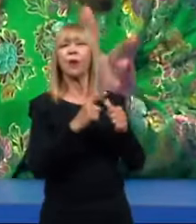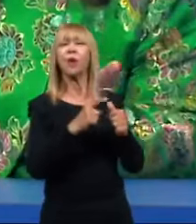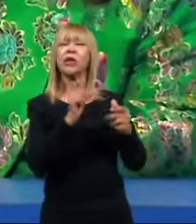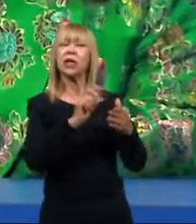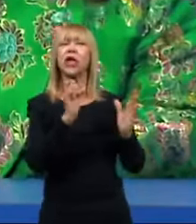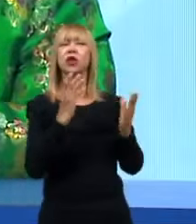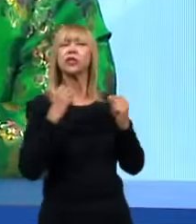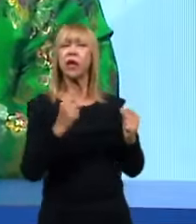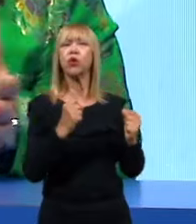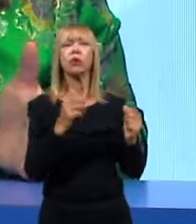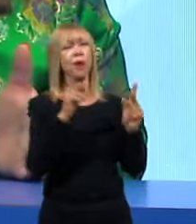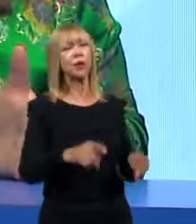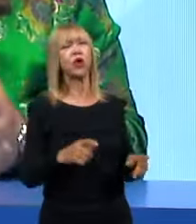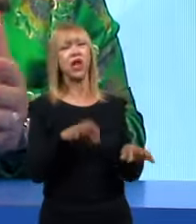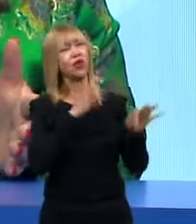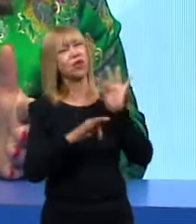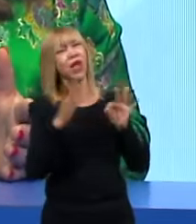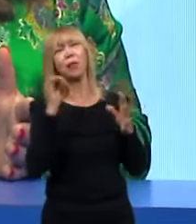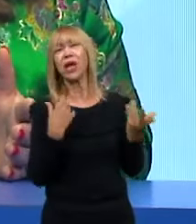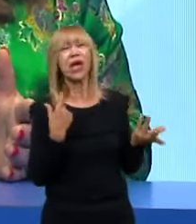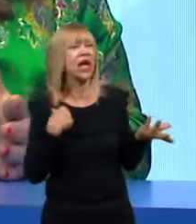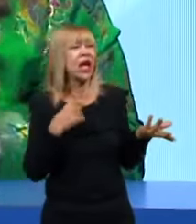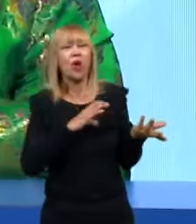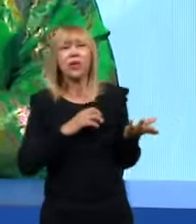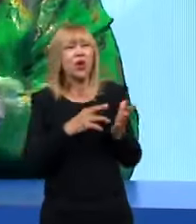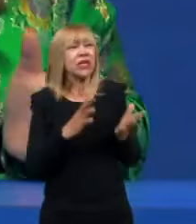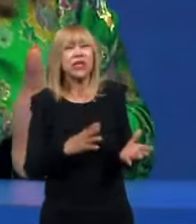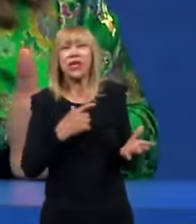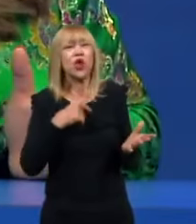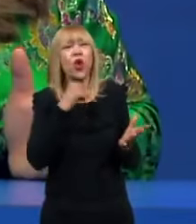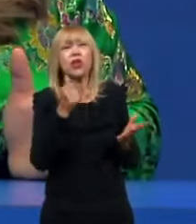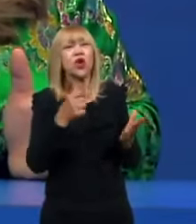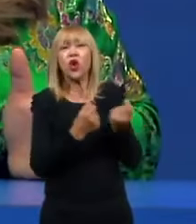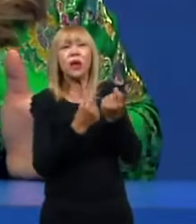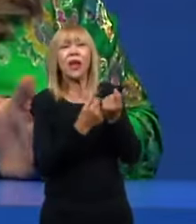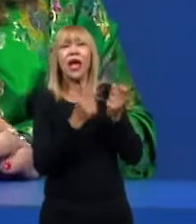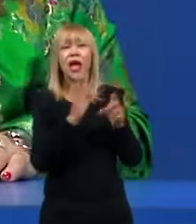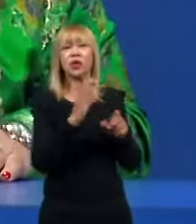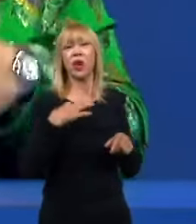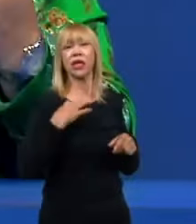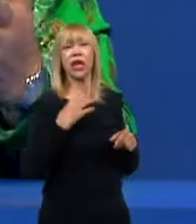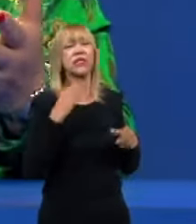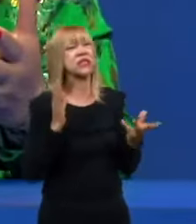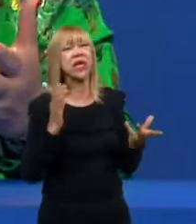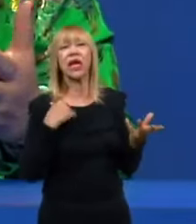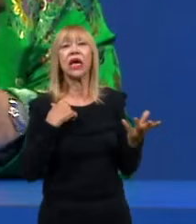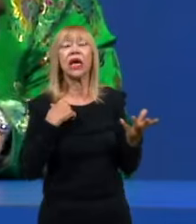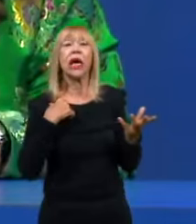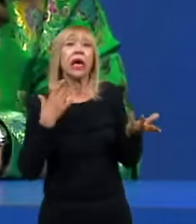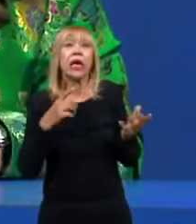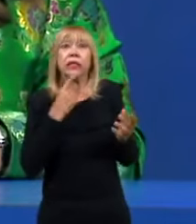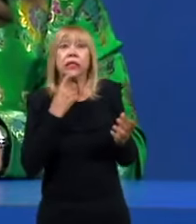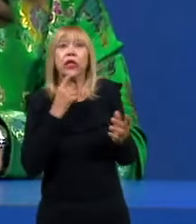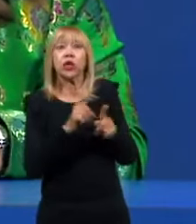secretario de Salud es una persona que está frustrada porque quiso ser comisionado residente y no consiguió quien lo respaldara en su candidatura. Así que, bueno, diciendo